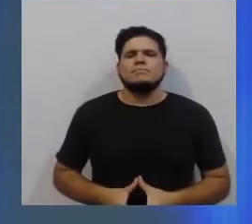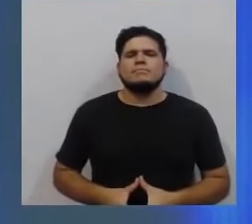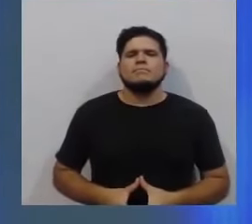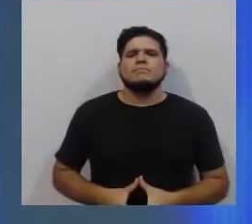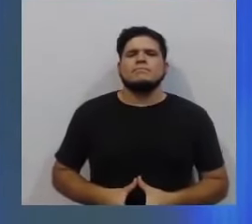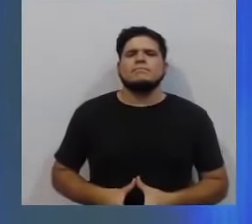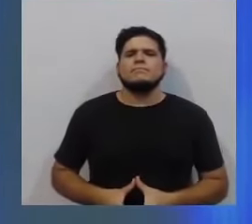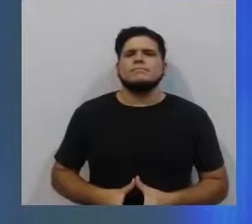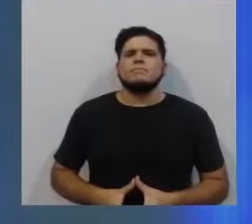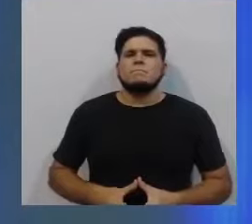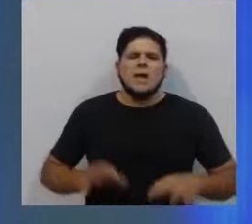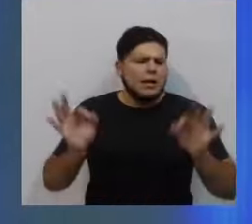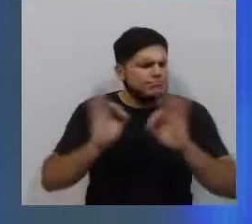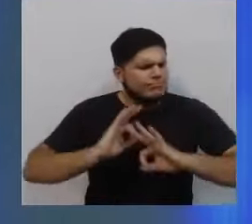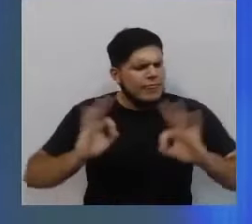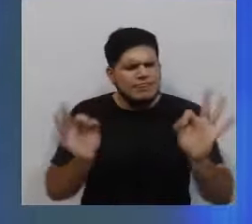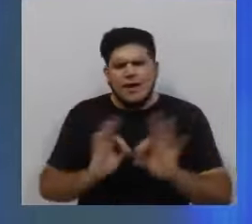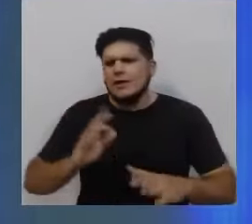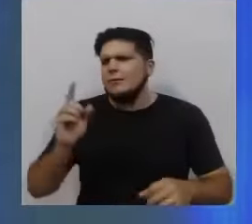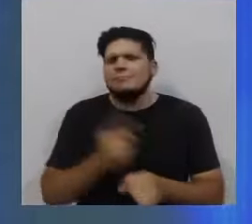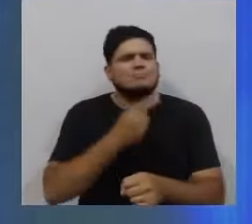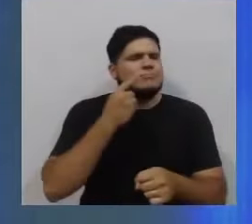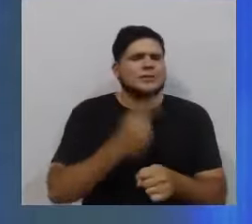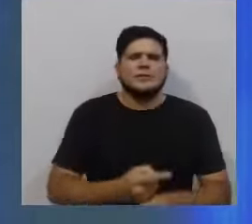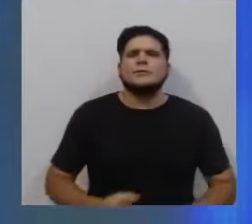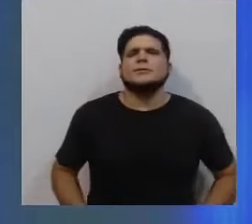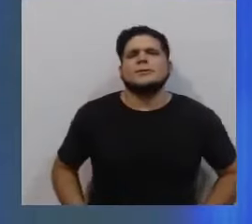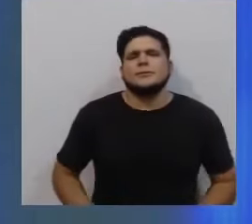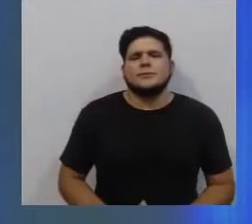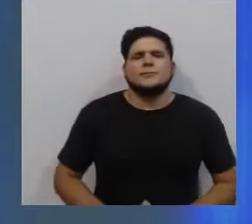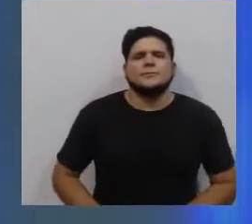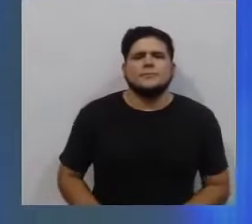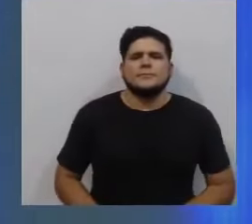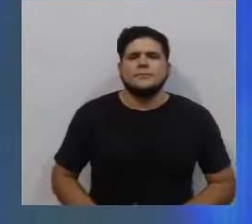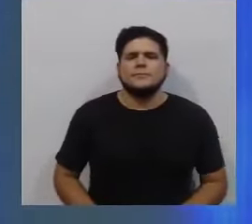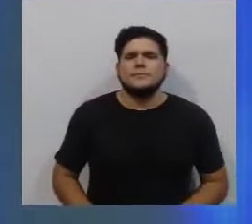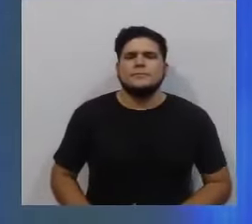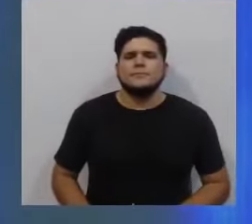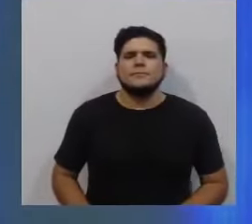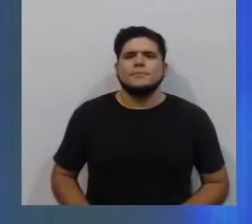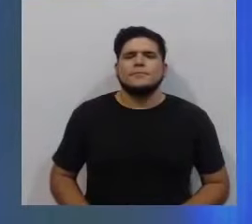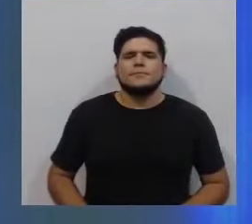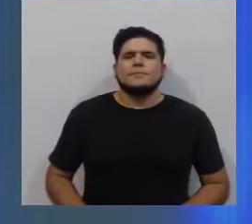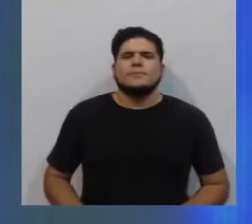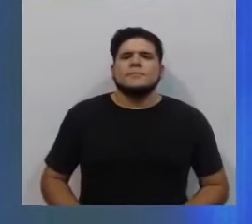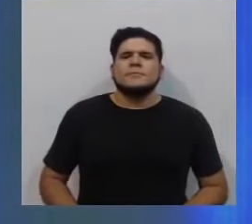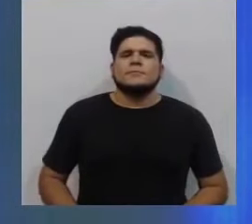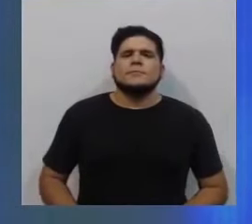nada es imposible pero empezó a decir cosas y vio la reacción positiva